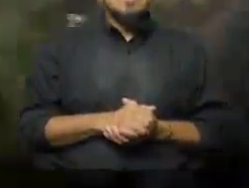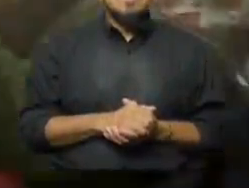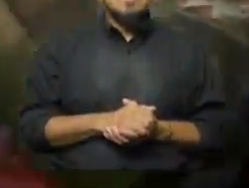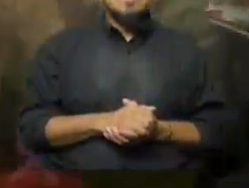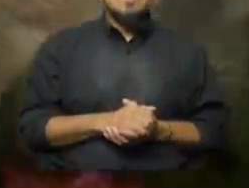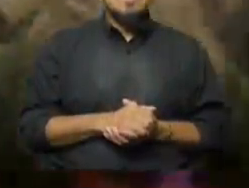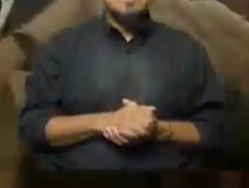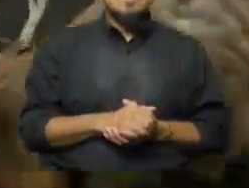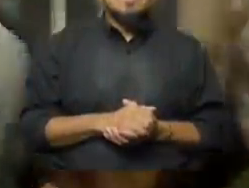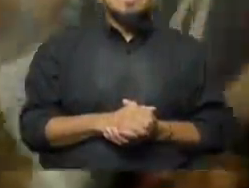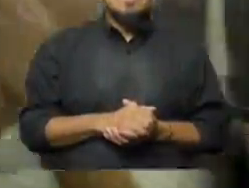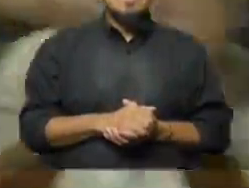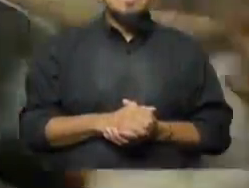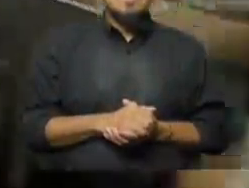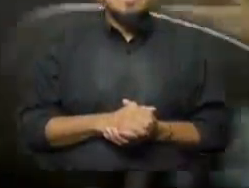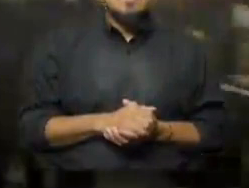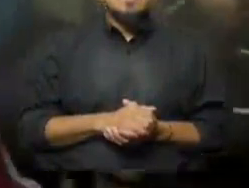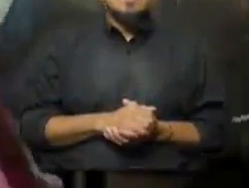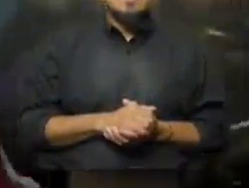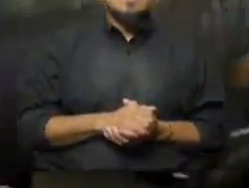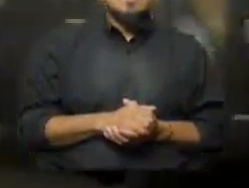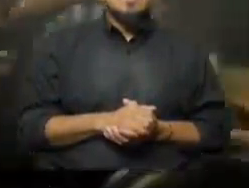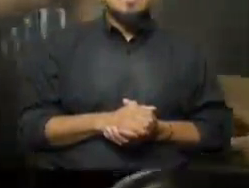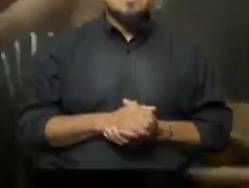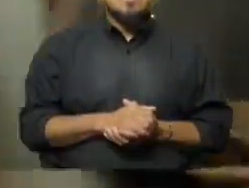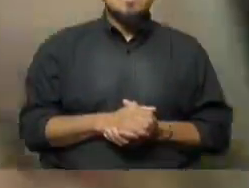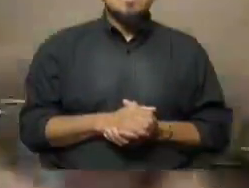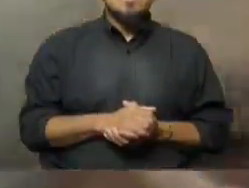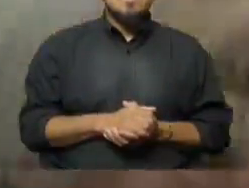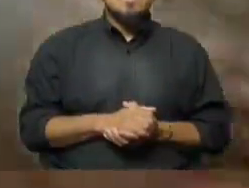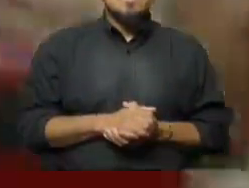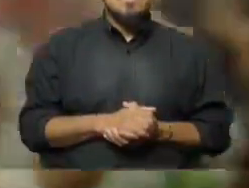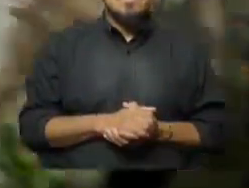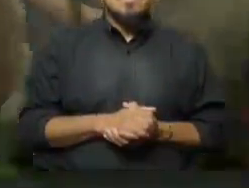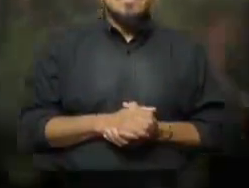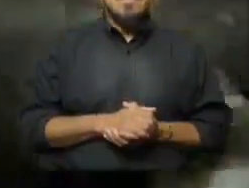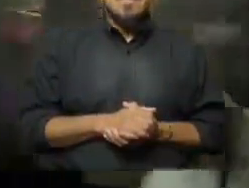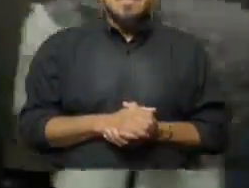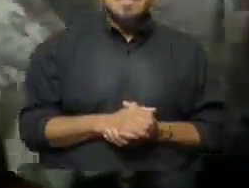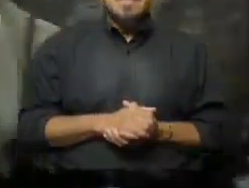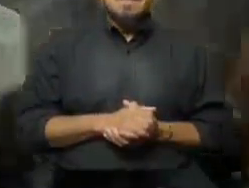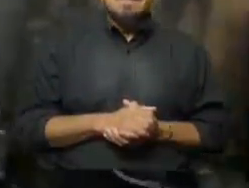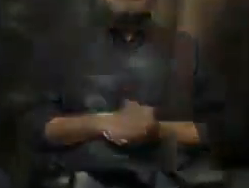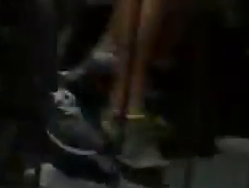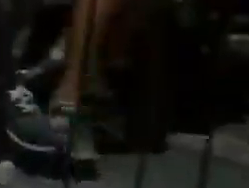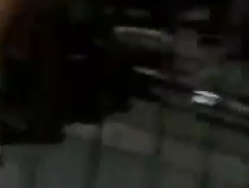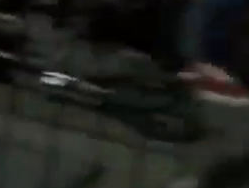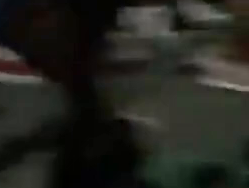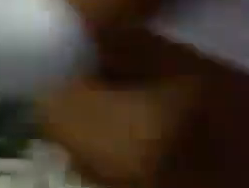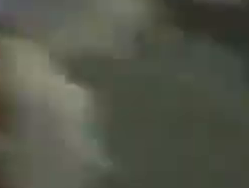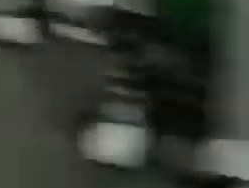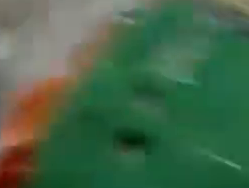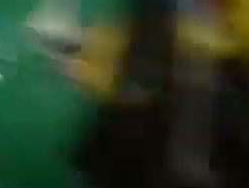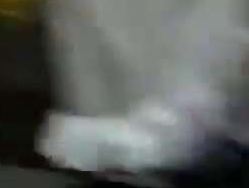Gracias. Muy bien, bueno, qué lindo conversar aquí con la gente. Hay mucha energía, muchas